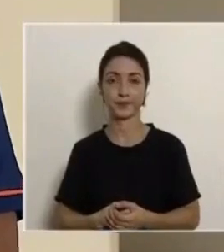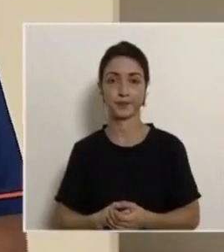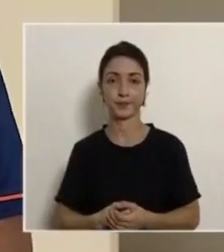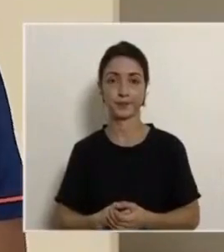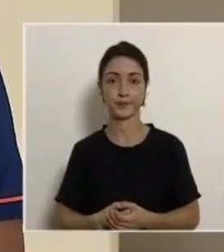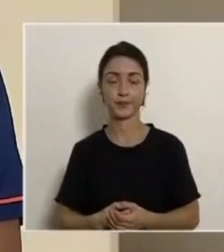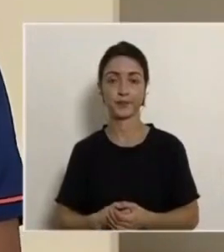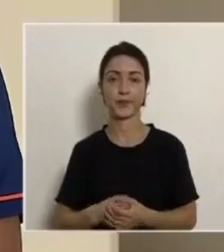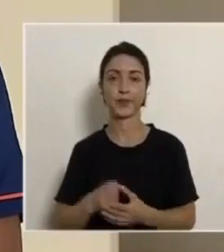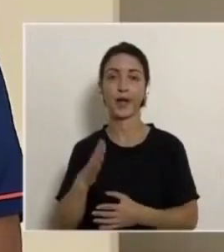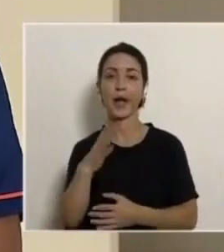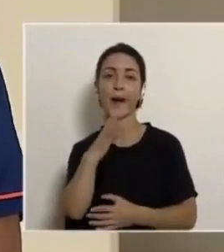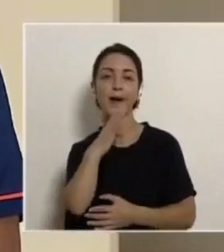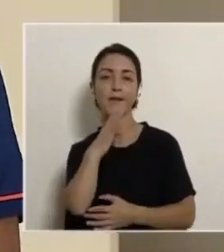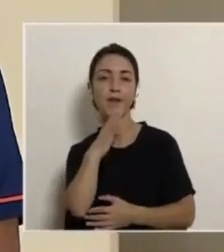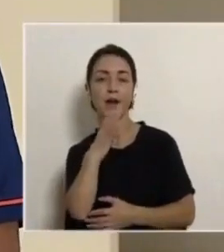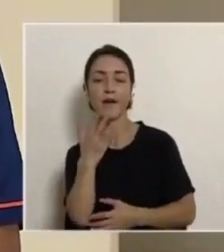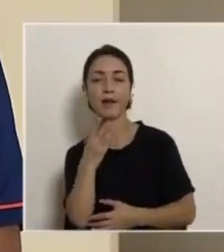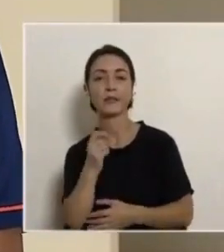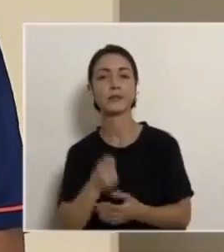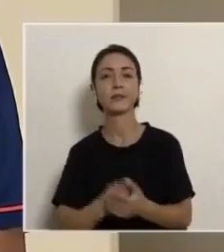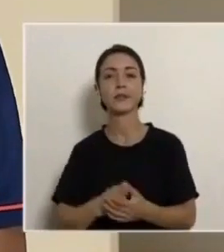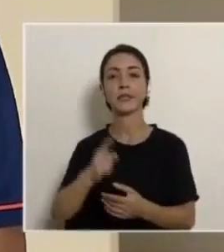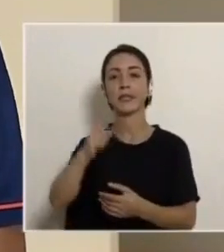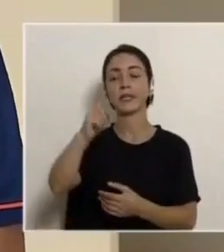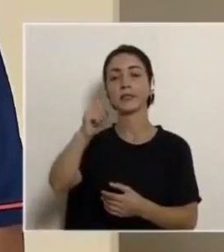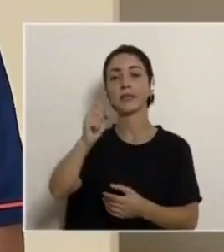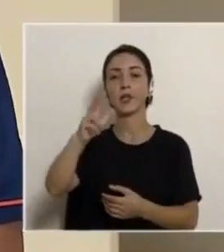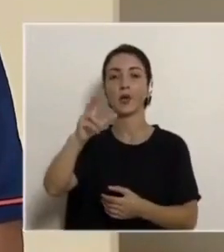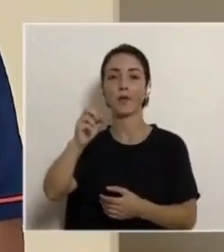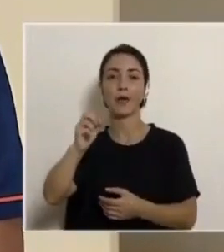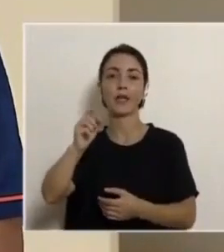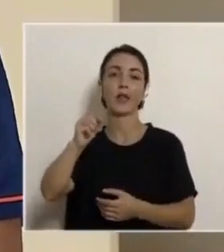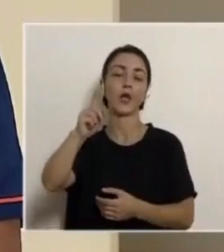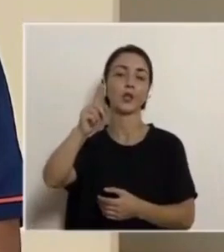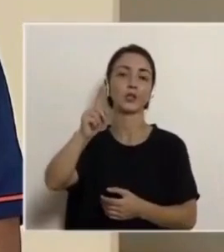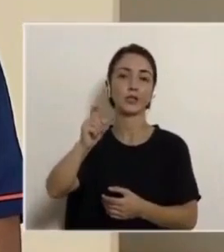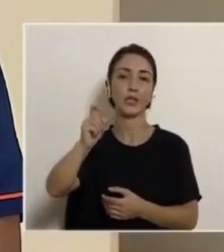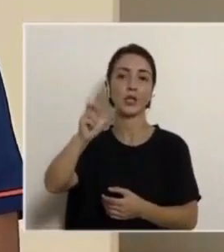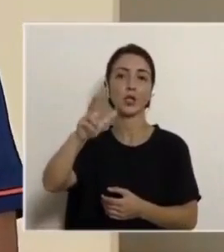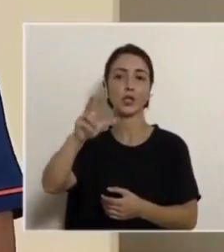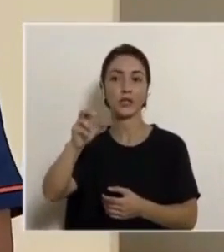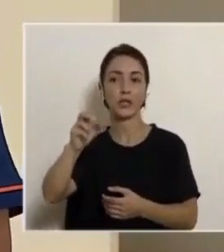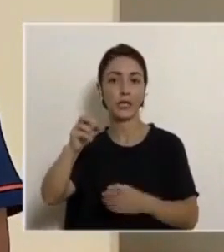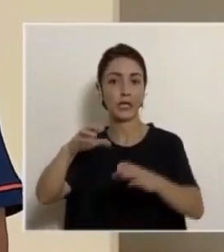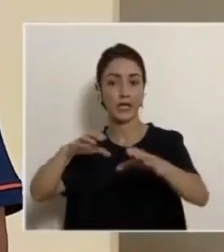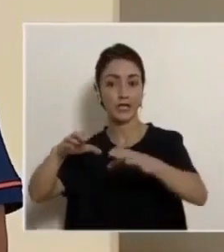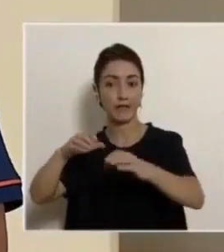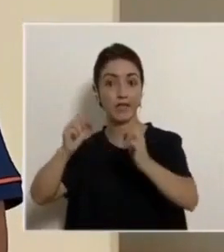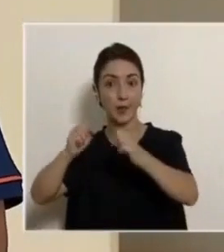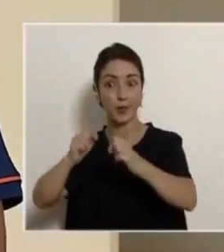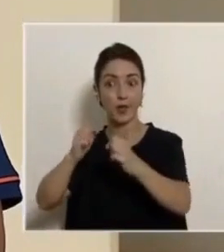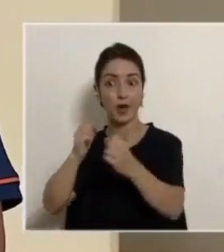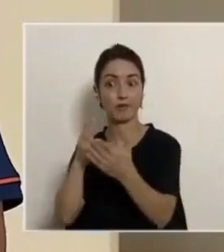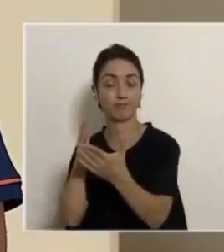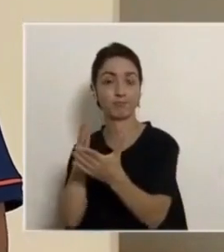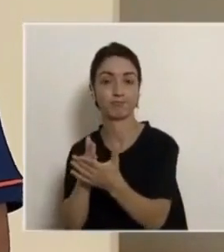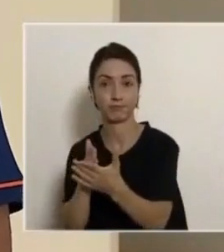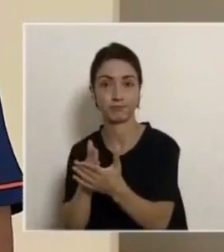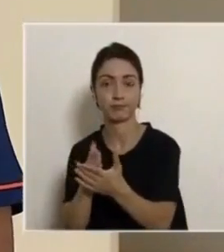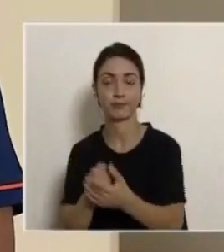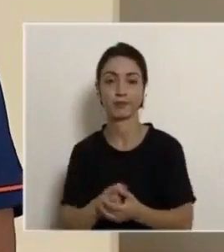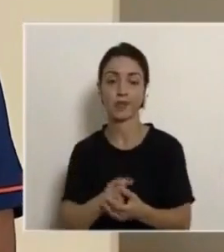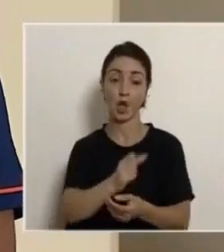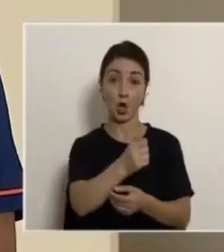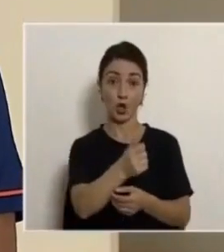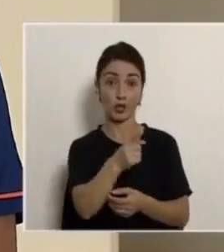hablaban de alrededor de 120, 130 actividades que lograron intervenirse. Otras, como pudo